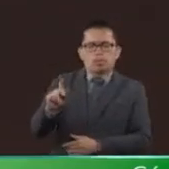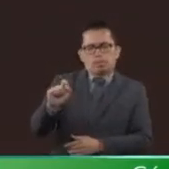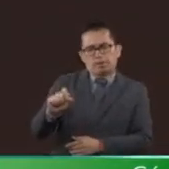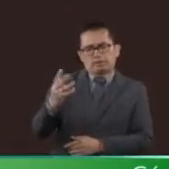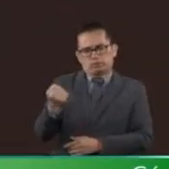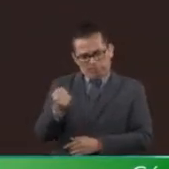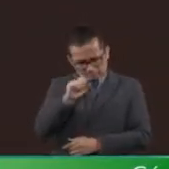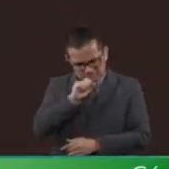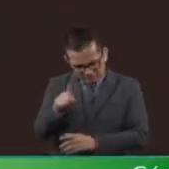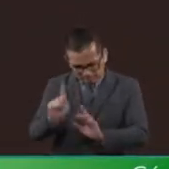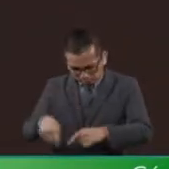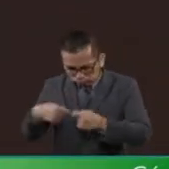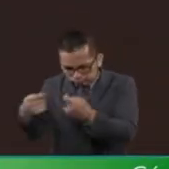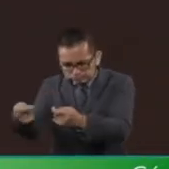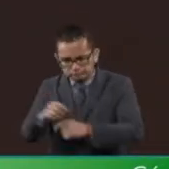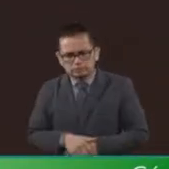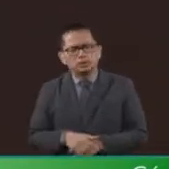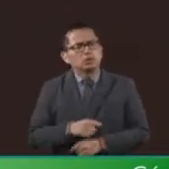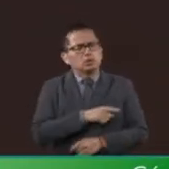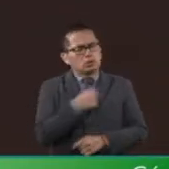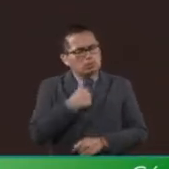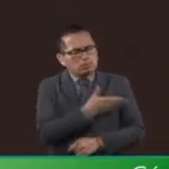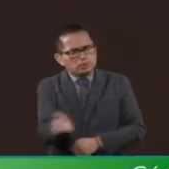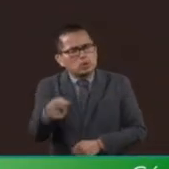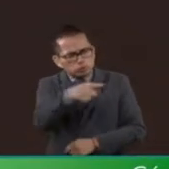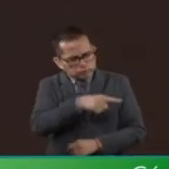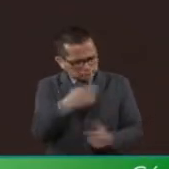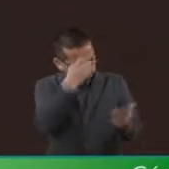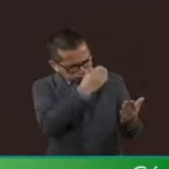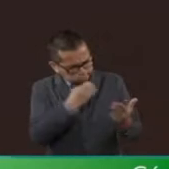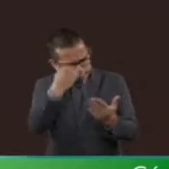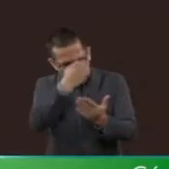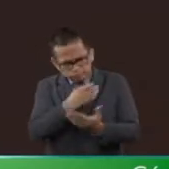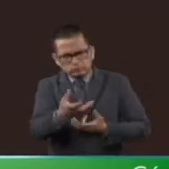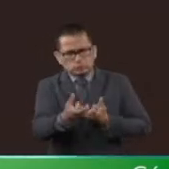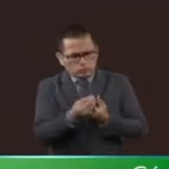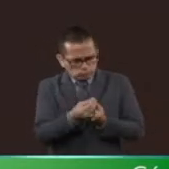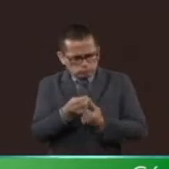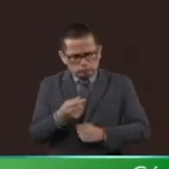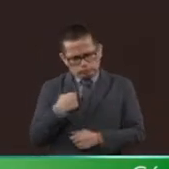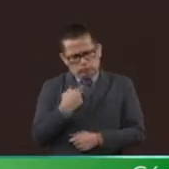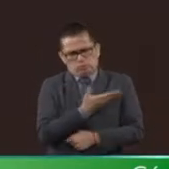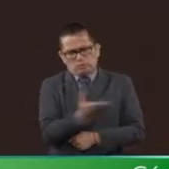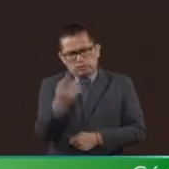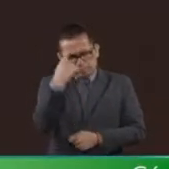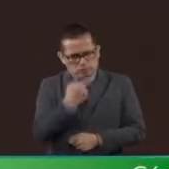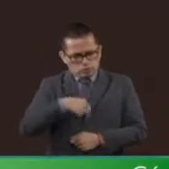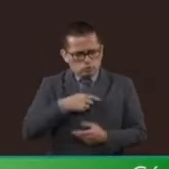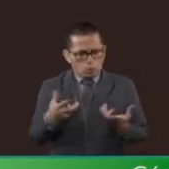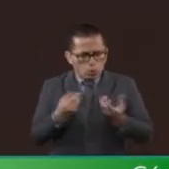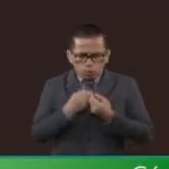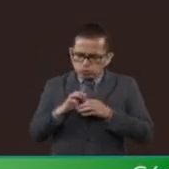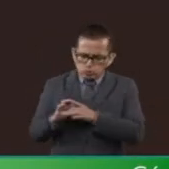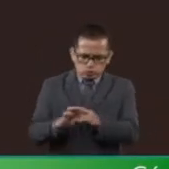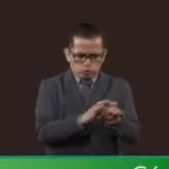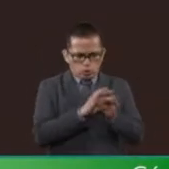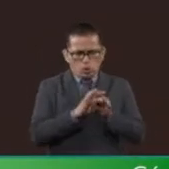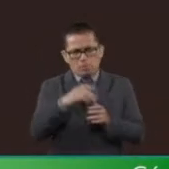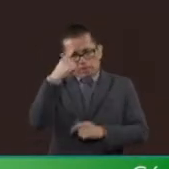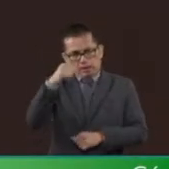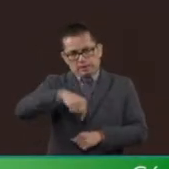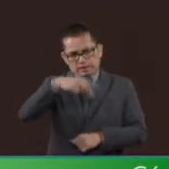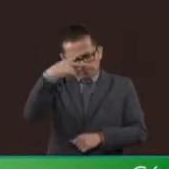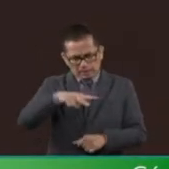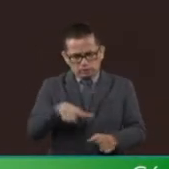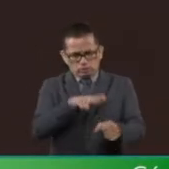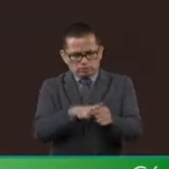todos ustedes que la revisen, que se sumen. Asimismo, los invito también a formar este bloque por el clima para garantizar el futuro de México, por